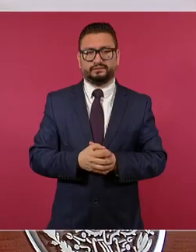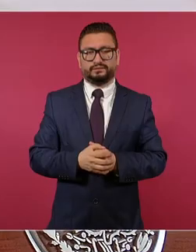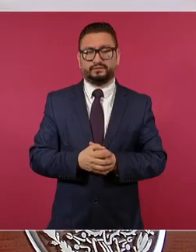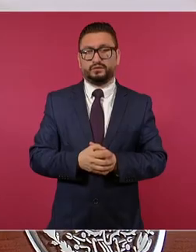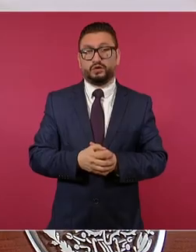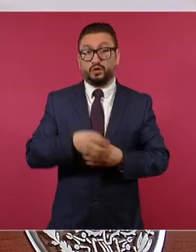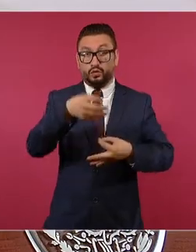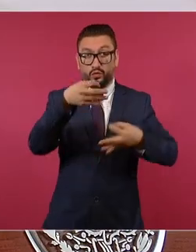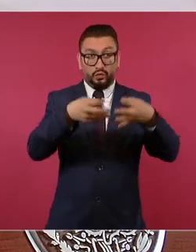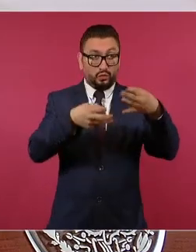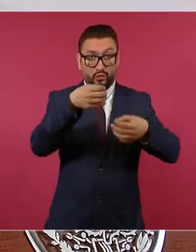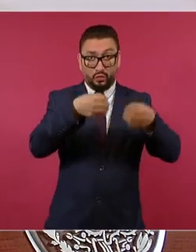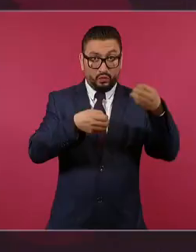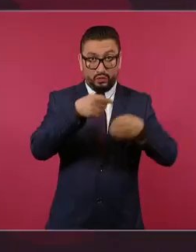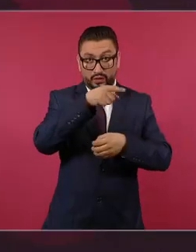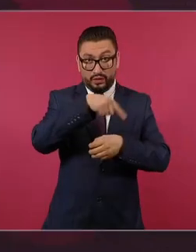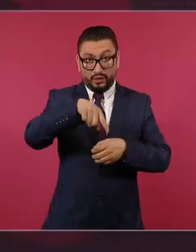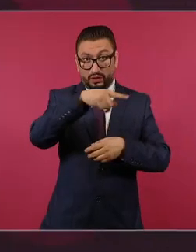no puede